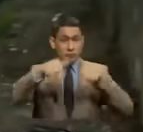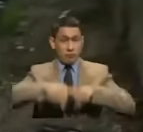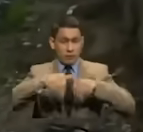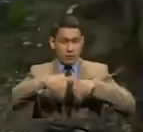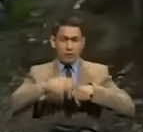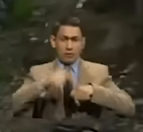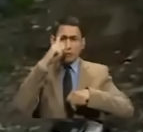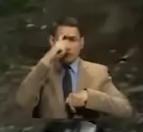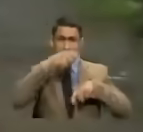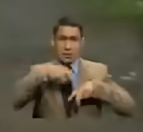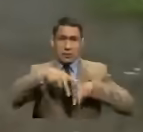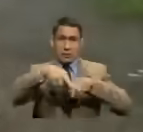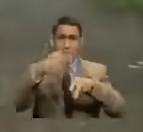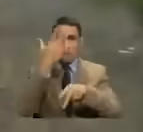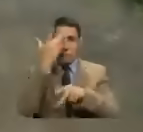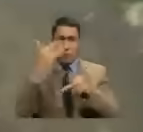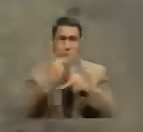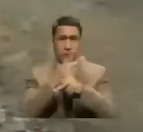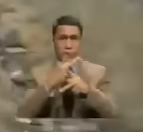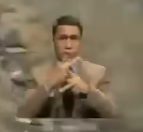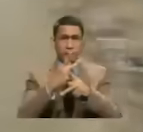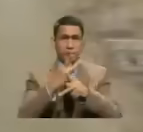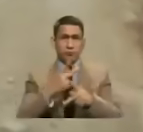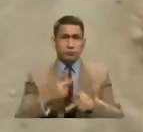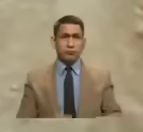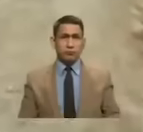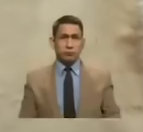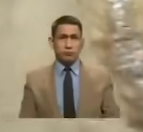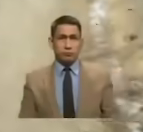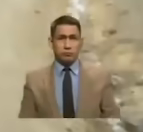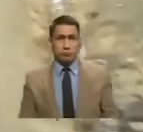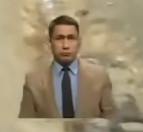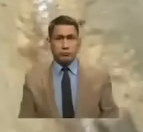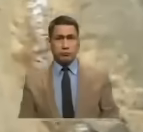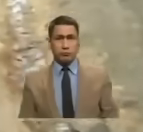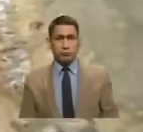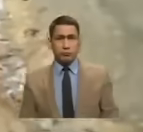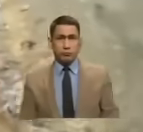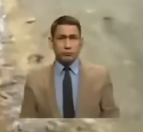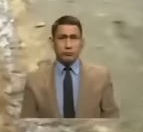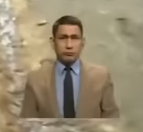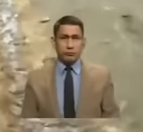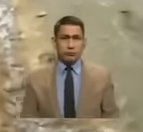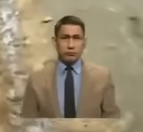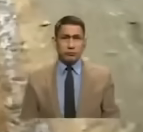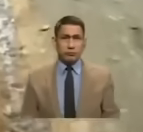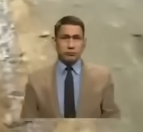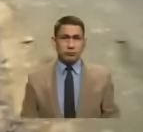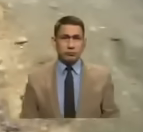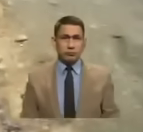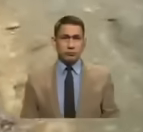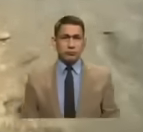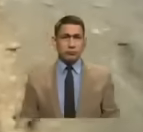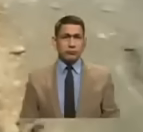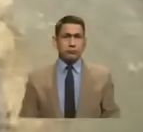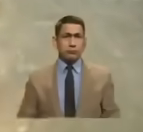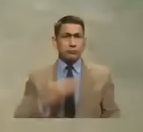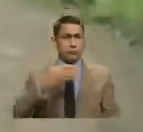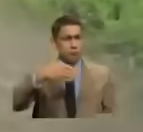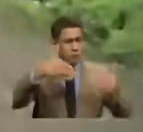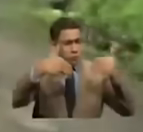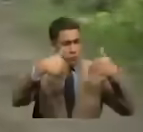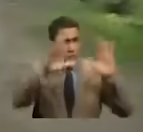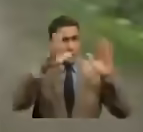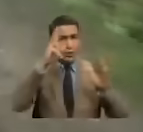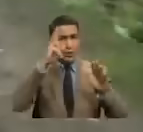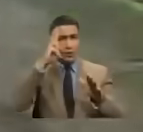pasar por aquí, por este sector. La gente quiere que se retiren, amigo. Retírense a sus domicilios. Ya no vengan por aquí, por favor. Aquí